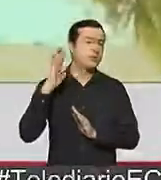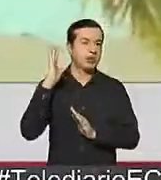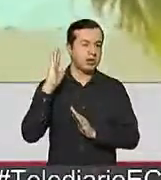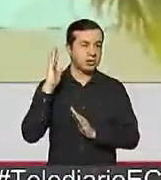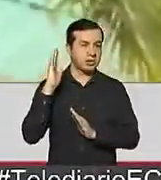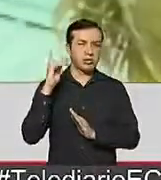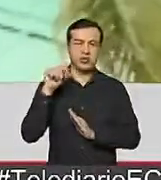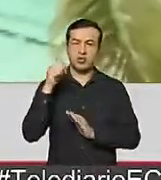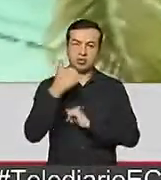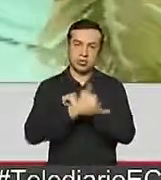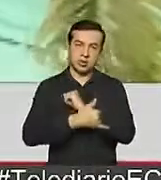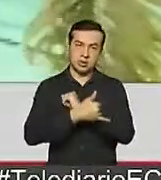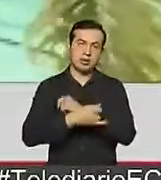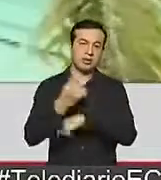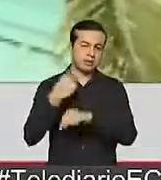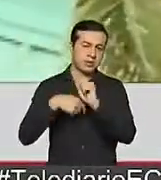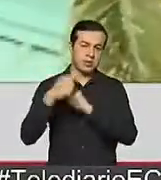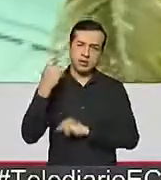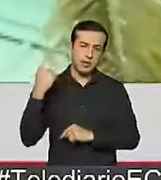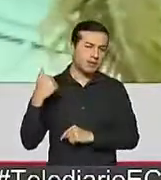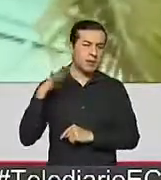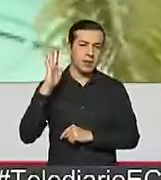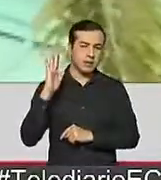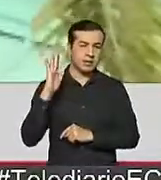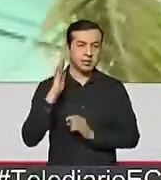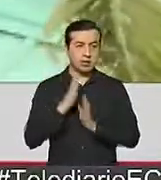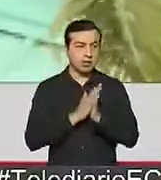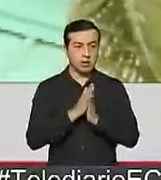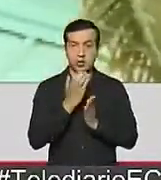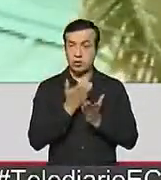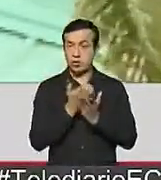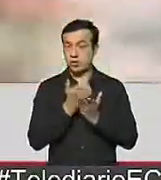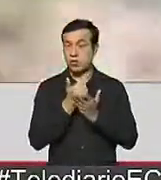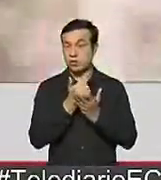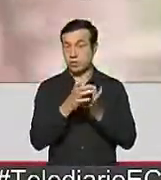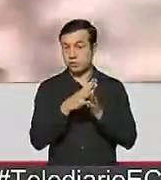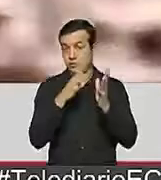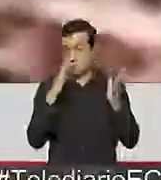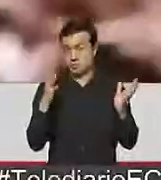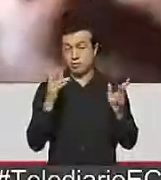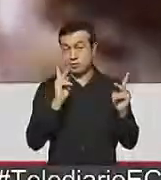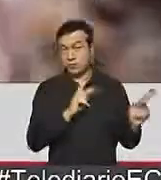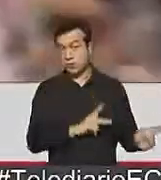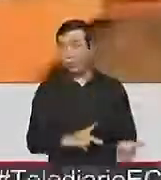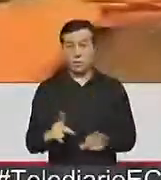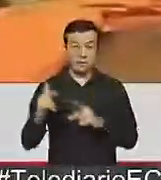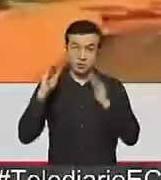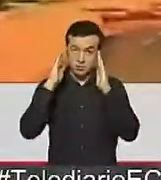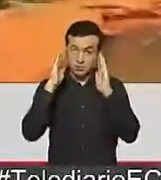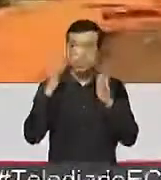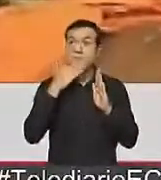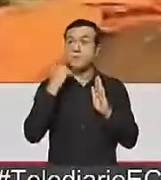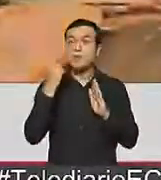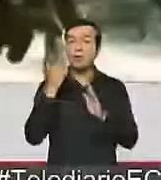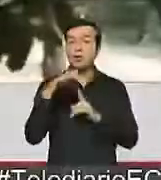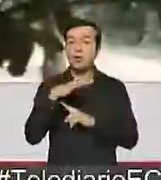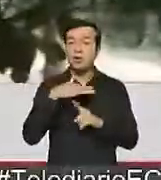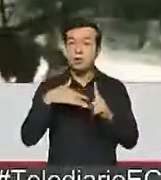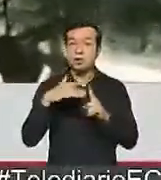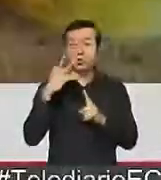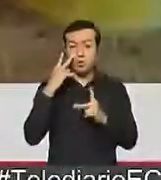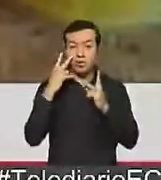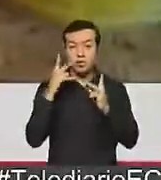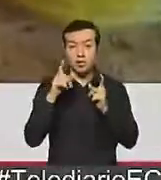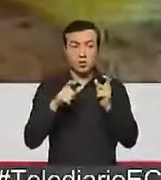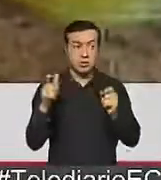valor de exportaciones, ese valor que nos da el cacao en la economía local. Parte del plan apunta a generar mejores condiciones a los